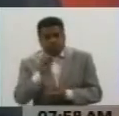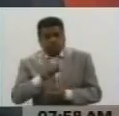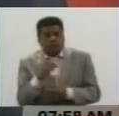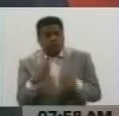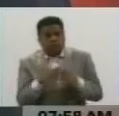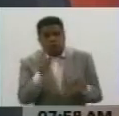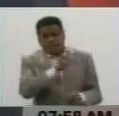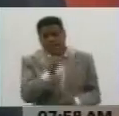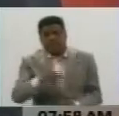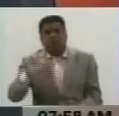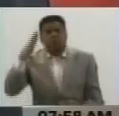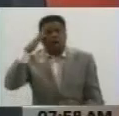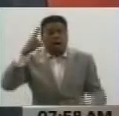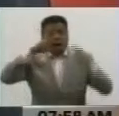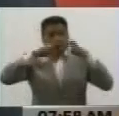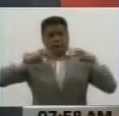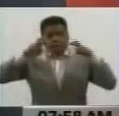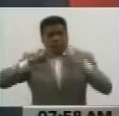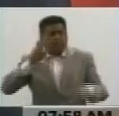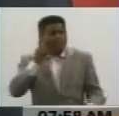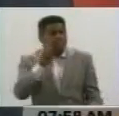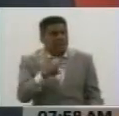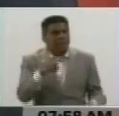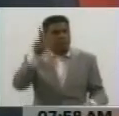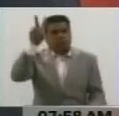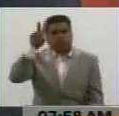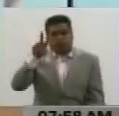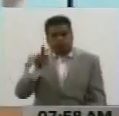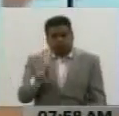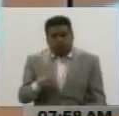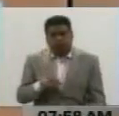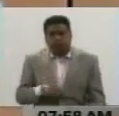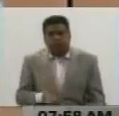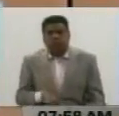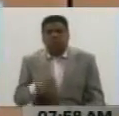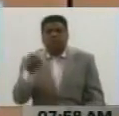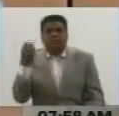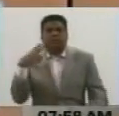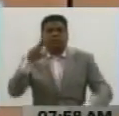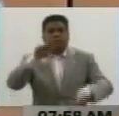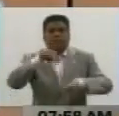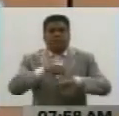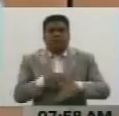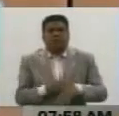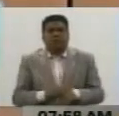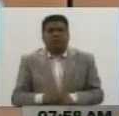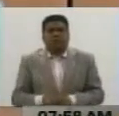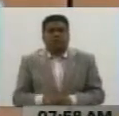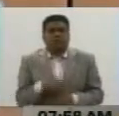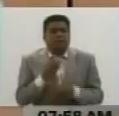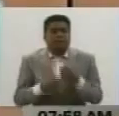quien analiza y todos vemos todos los días. Y si la Asamblea Nacional, bueno,